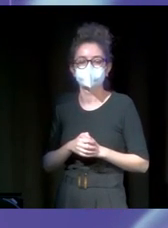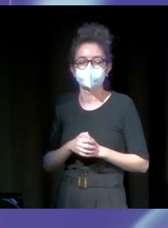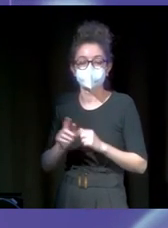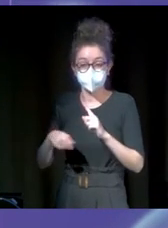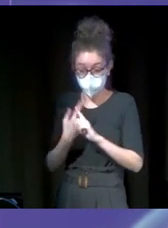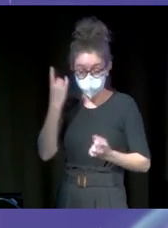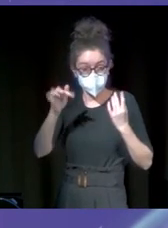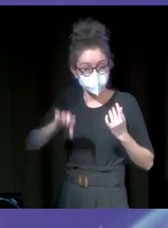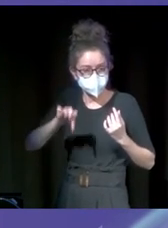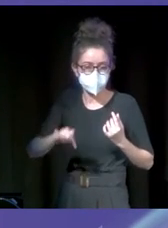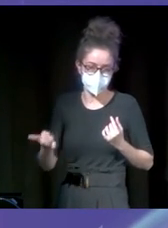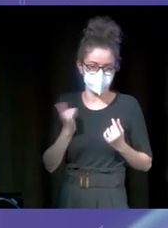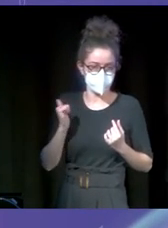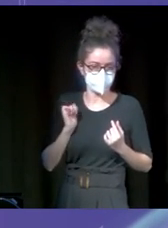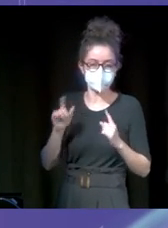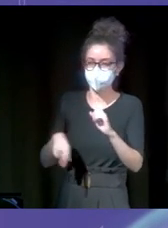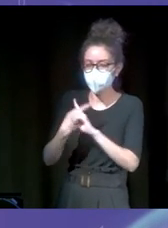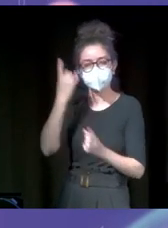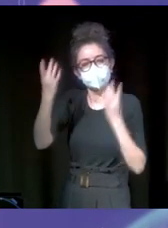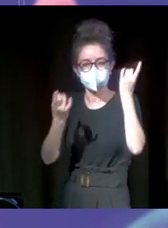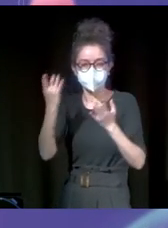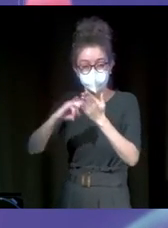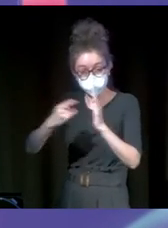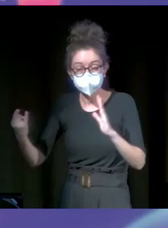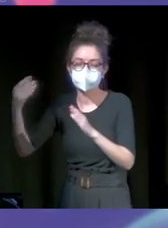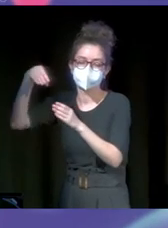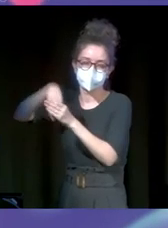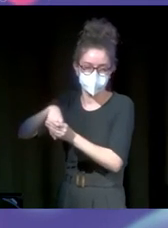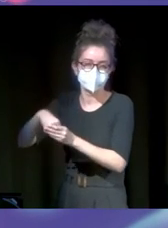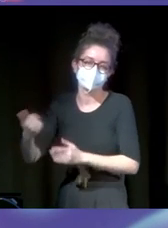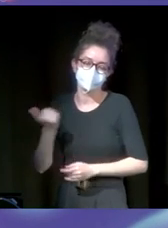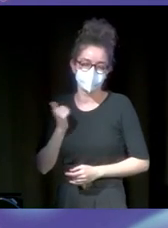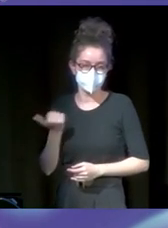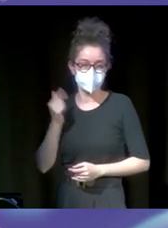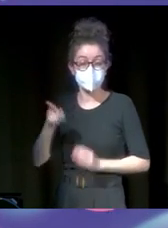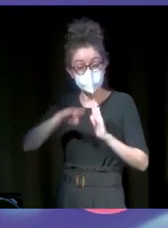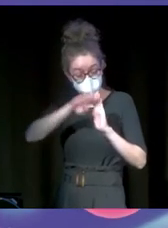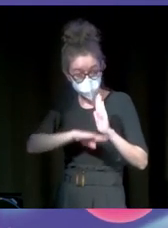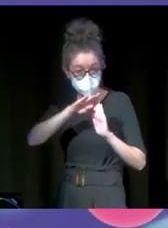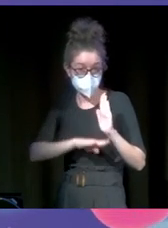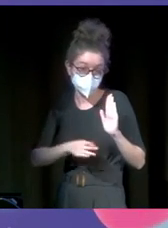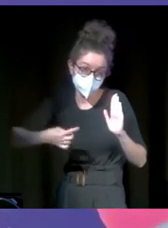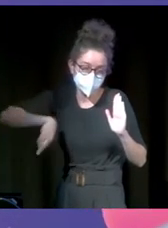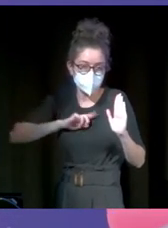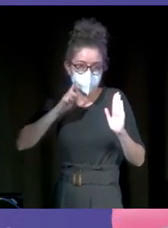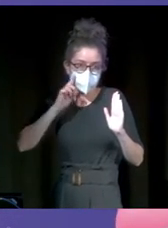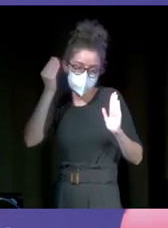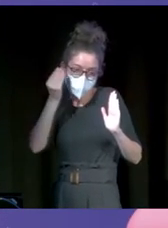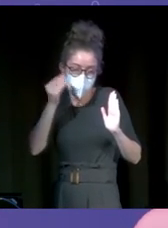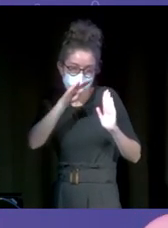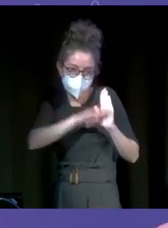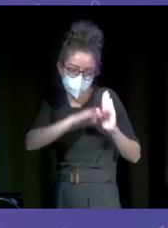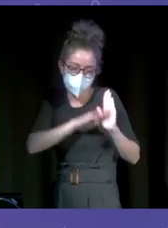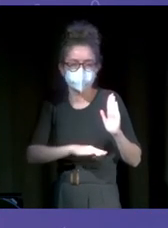el resto de actividades de tecnológicas que están incluidas en un programa realmente por lo menos a nosotros nos parece muy